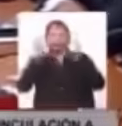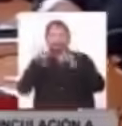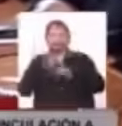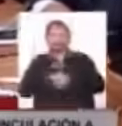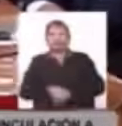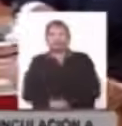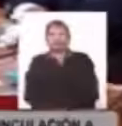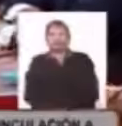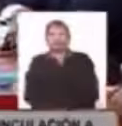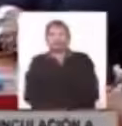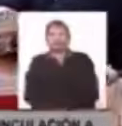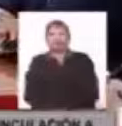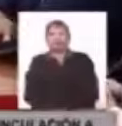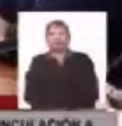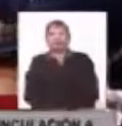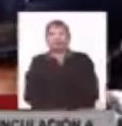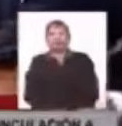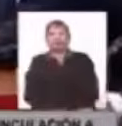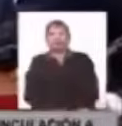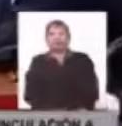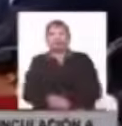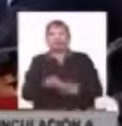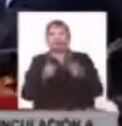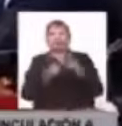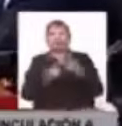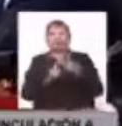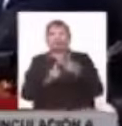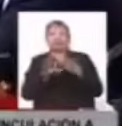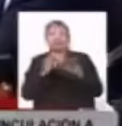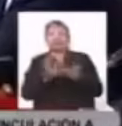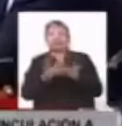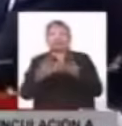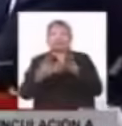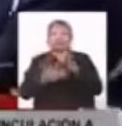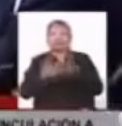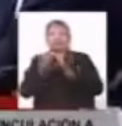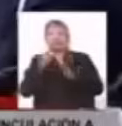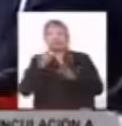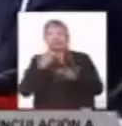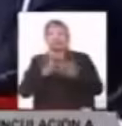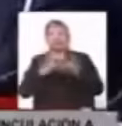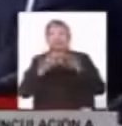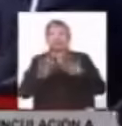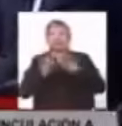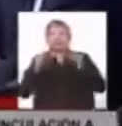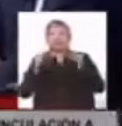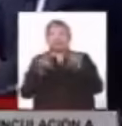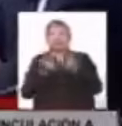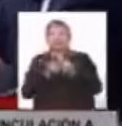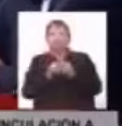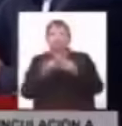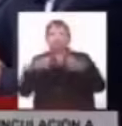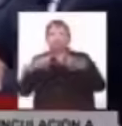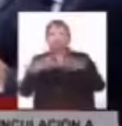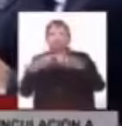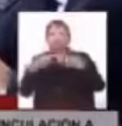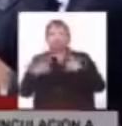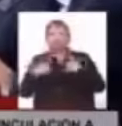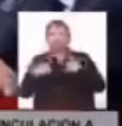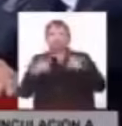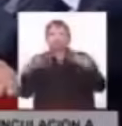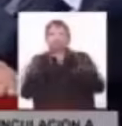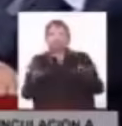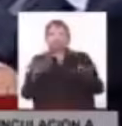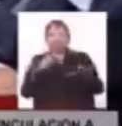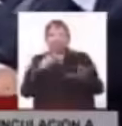lugar, las cosas que he hecho con el modo de aclarar es porque se ha dicho en esta sesión por dos congresistas que yo no debo estar acá,